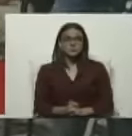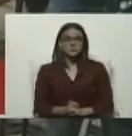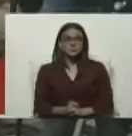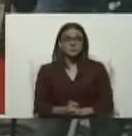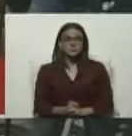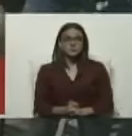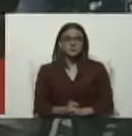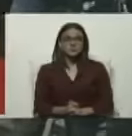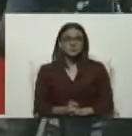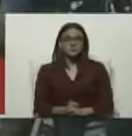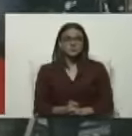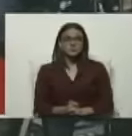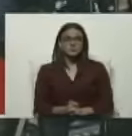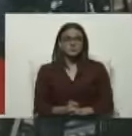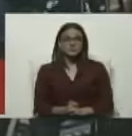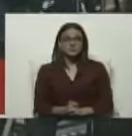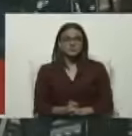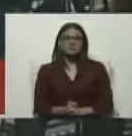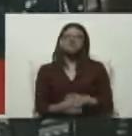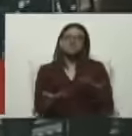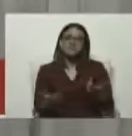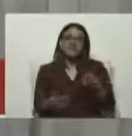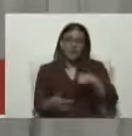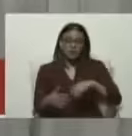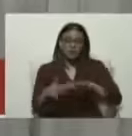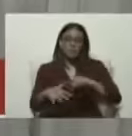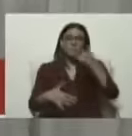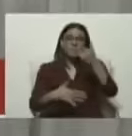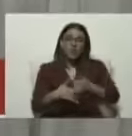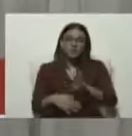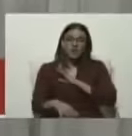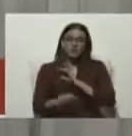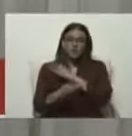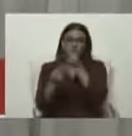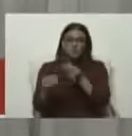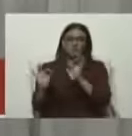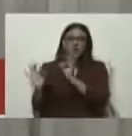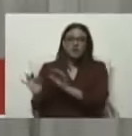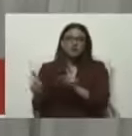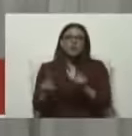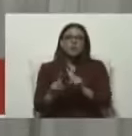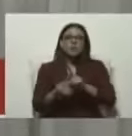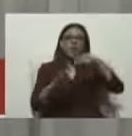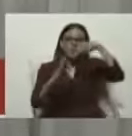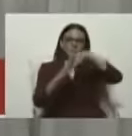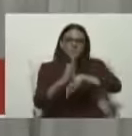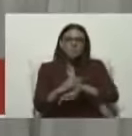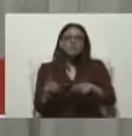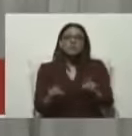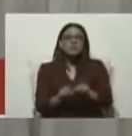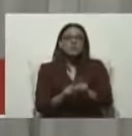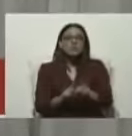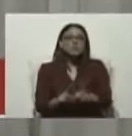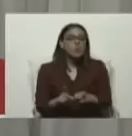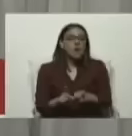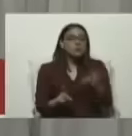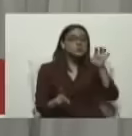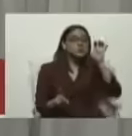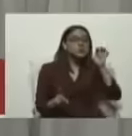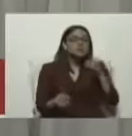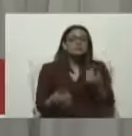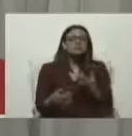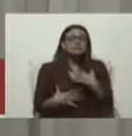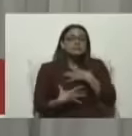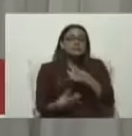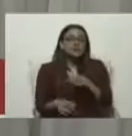Esta es, porque además, estos programas neoliberales son profundamente sádicos.